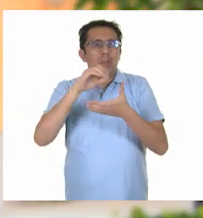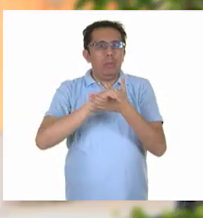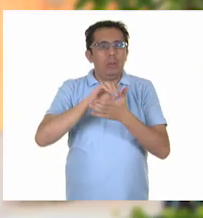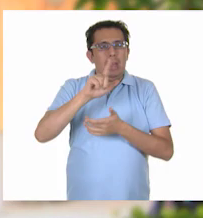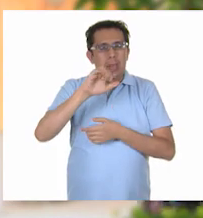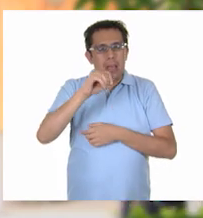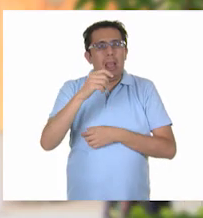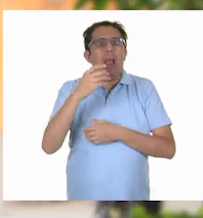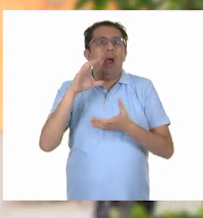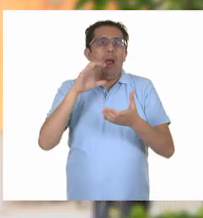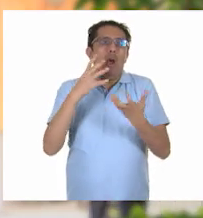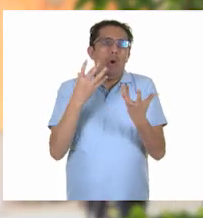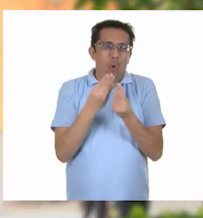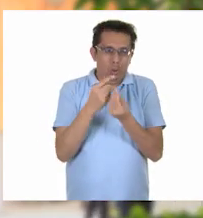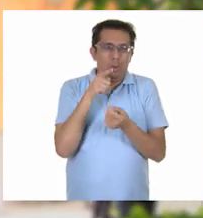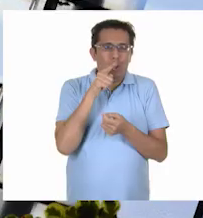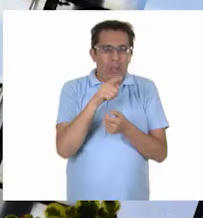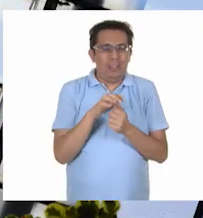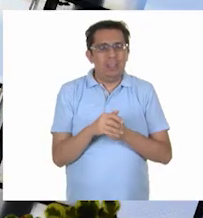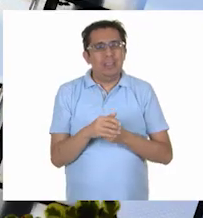él.